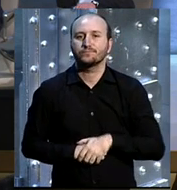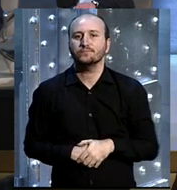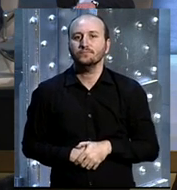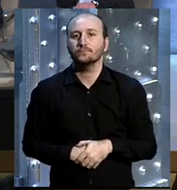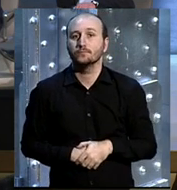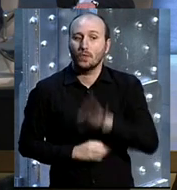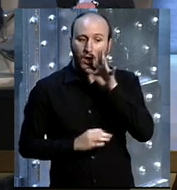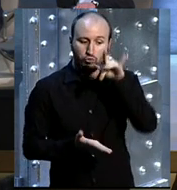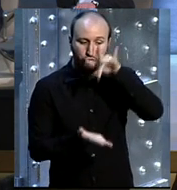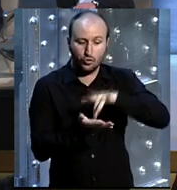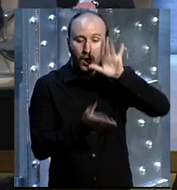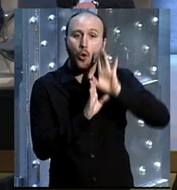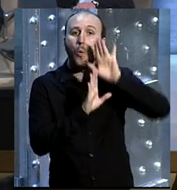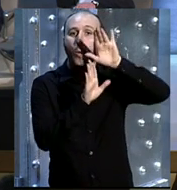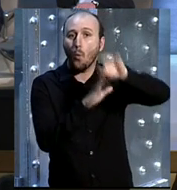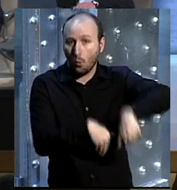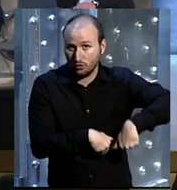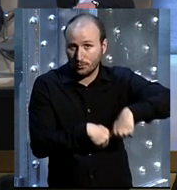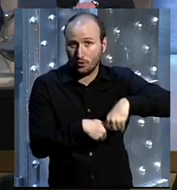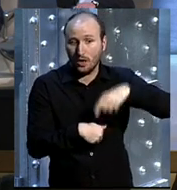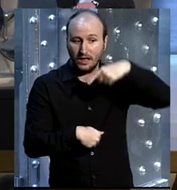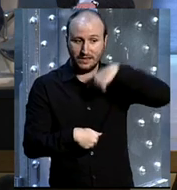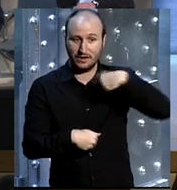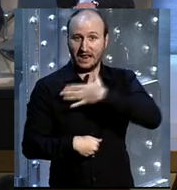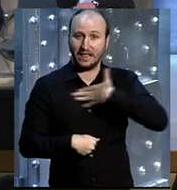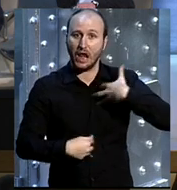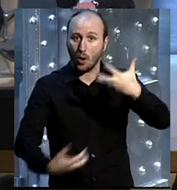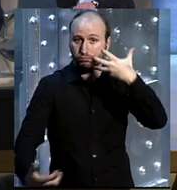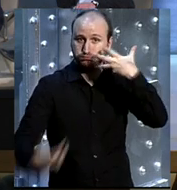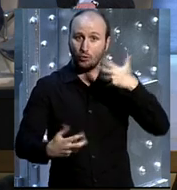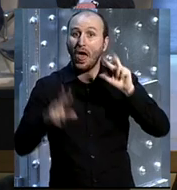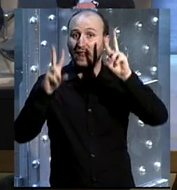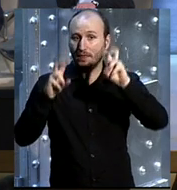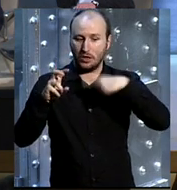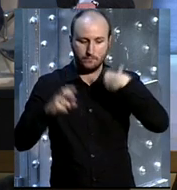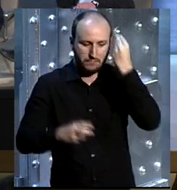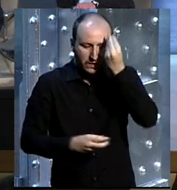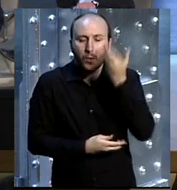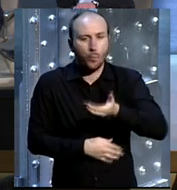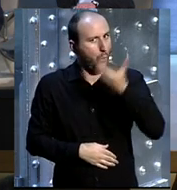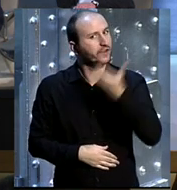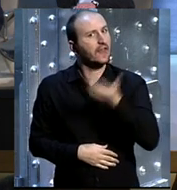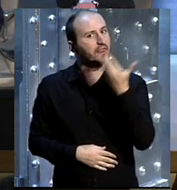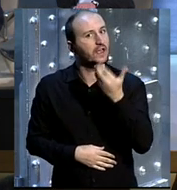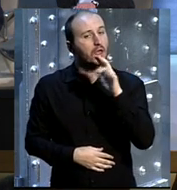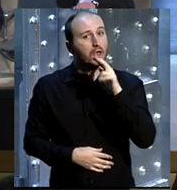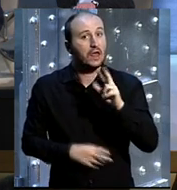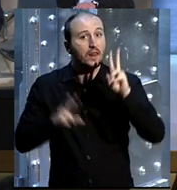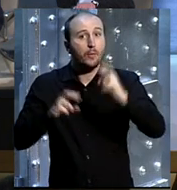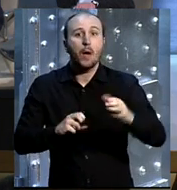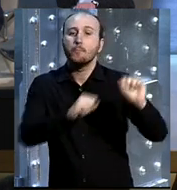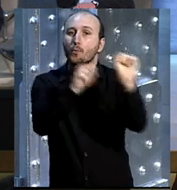Por último, también quería desarrollar un aspecto que me parece importante. La protección de datos